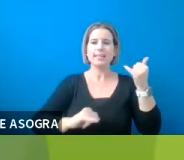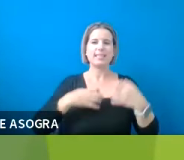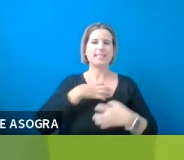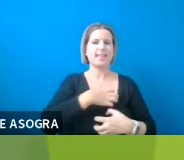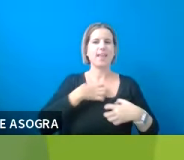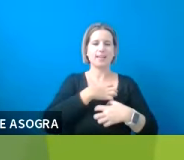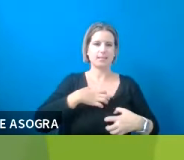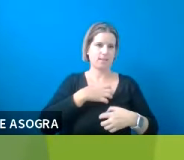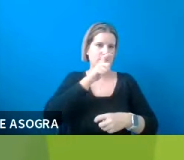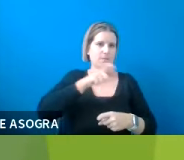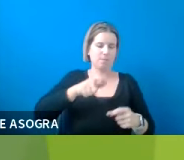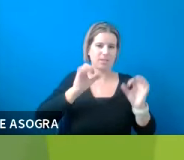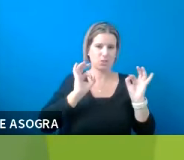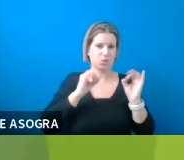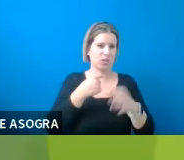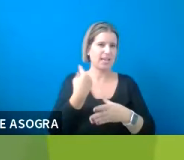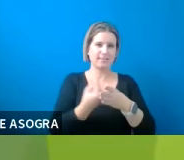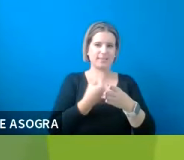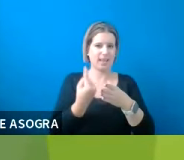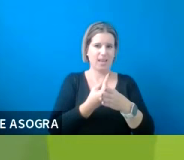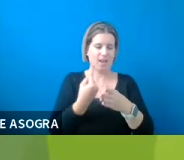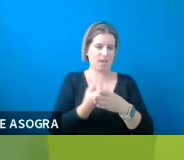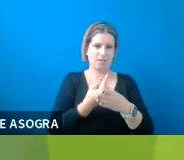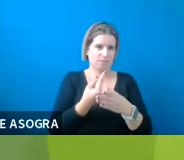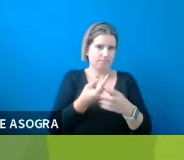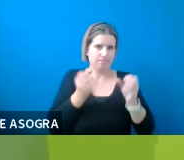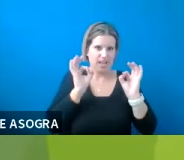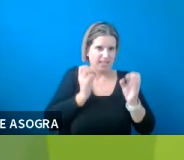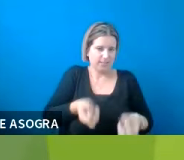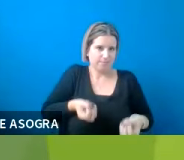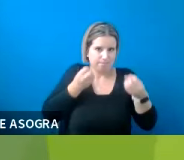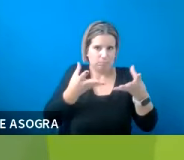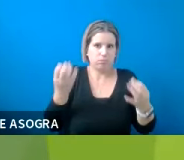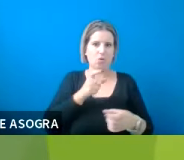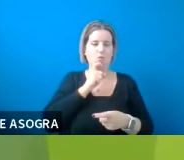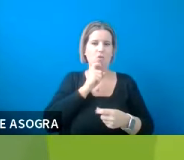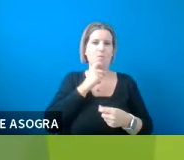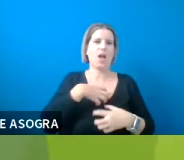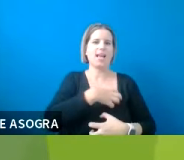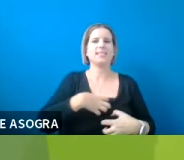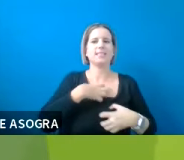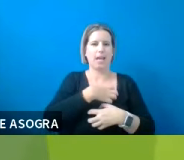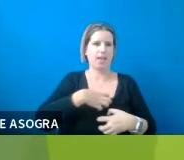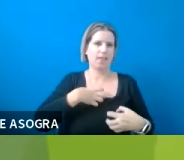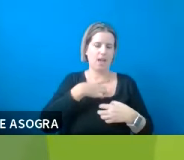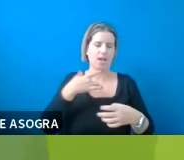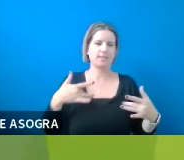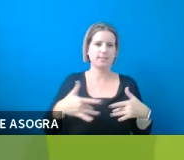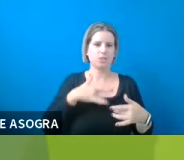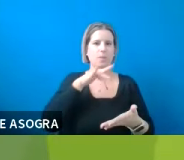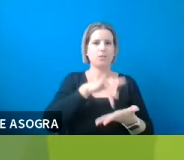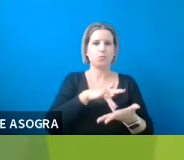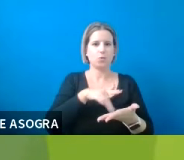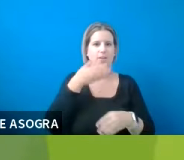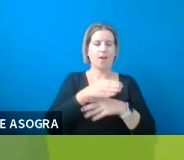las personas con TEA son de las manifestaciones que solemos tener cuando llegamos